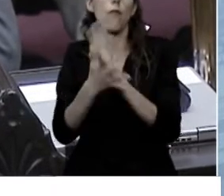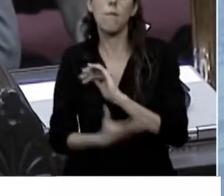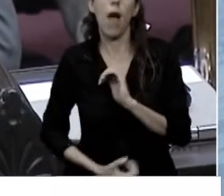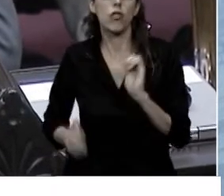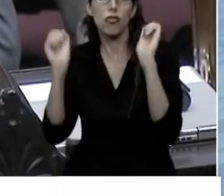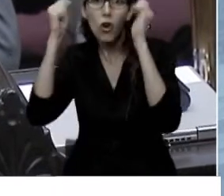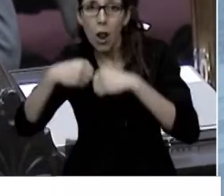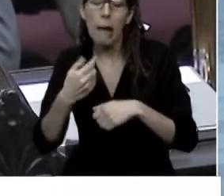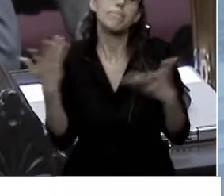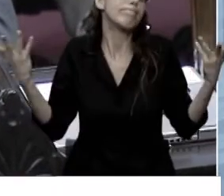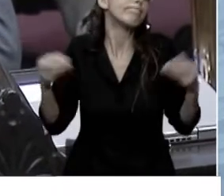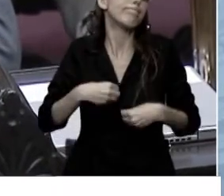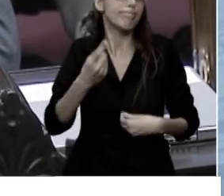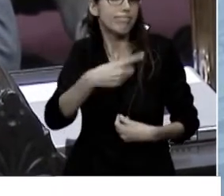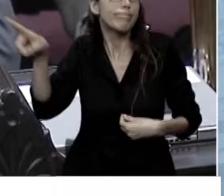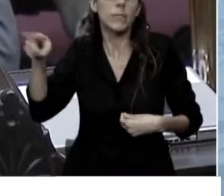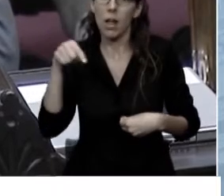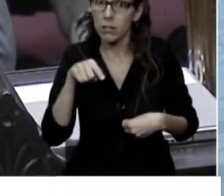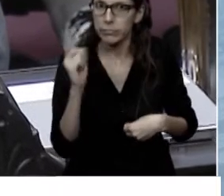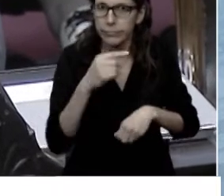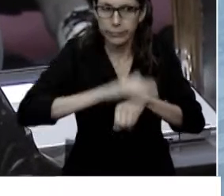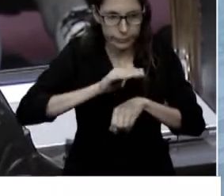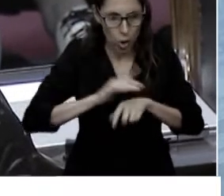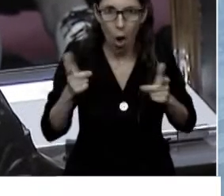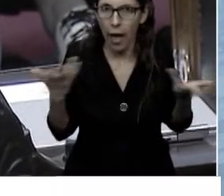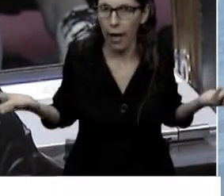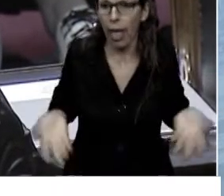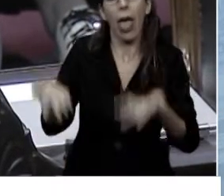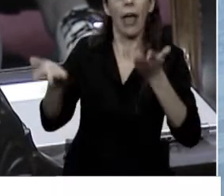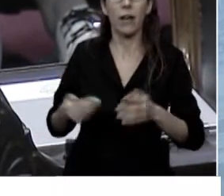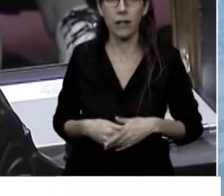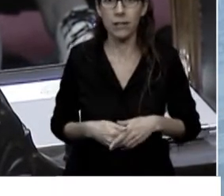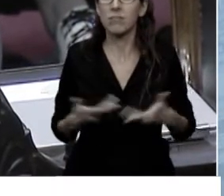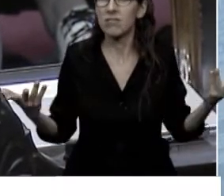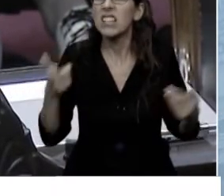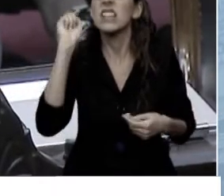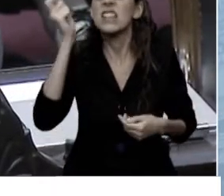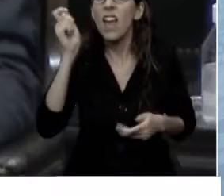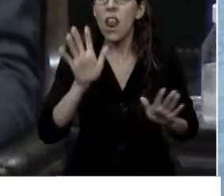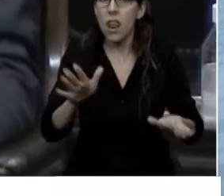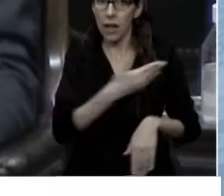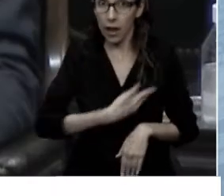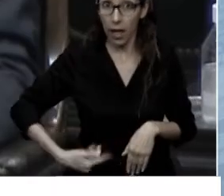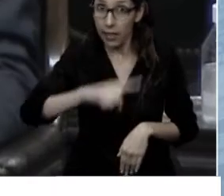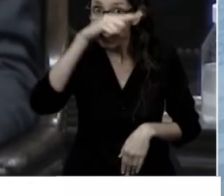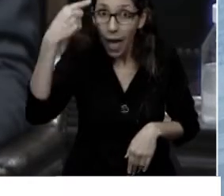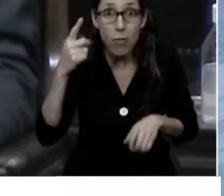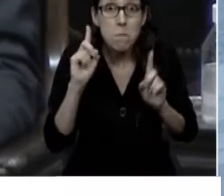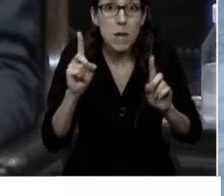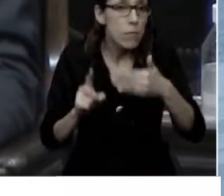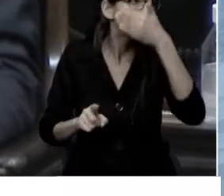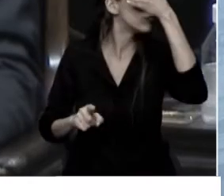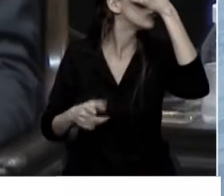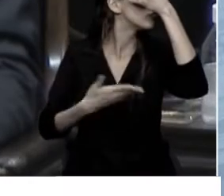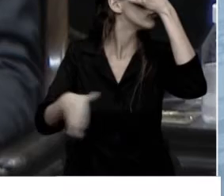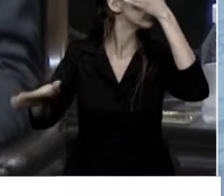una irresponsabilidad. Si además es el Estado quien impide y quien hace la vista